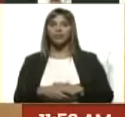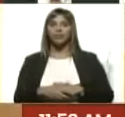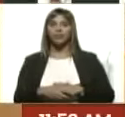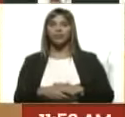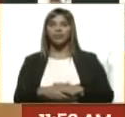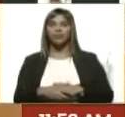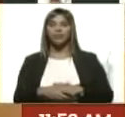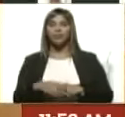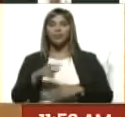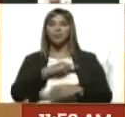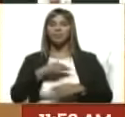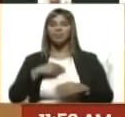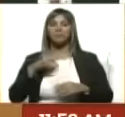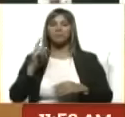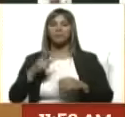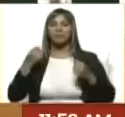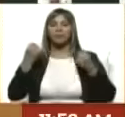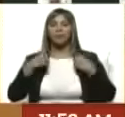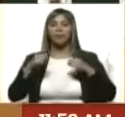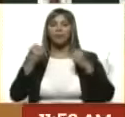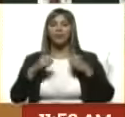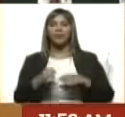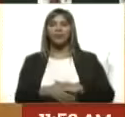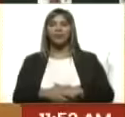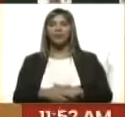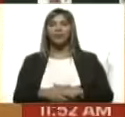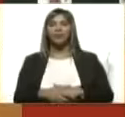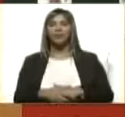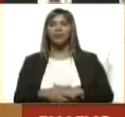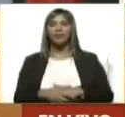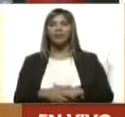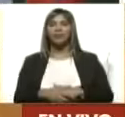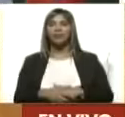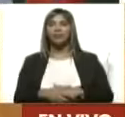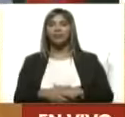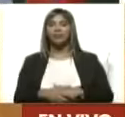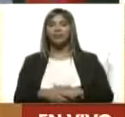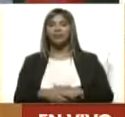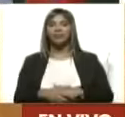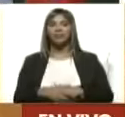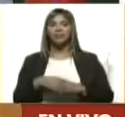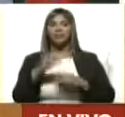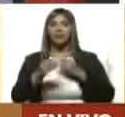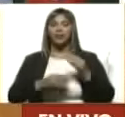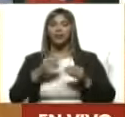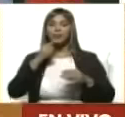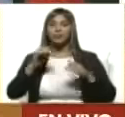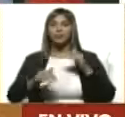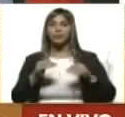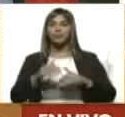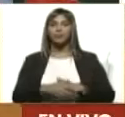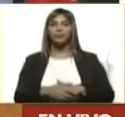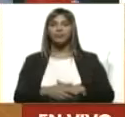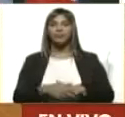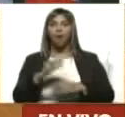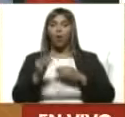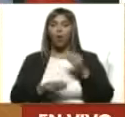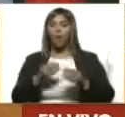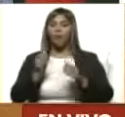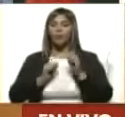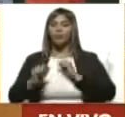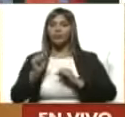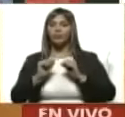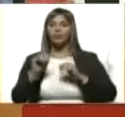Nosotros debemos practicar, Pedro, compañeros del Gran Polo Patriótico, todos, cómo se vota y también cómo se defiende el